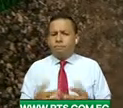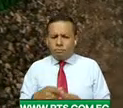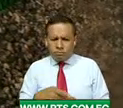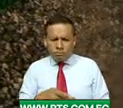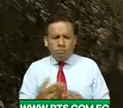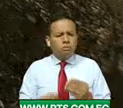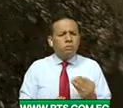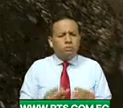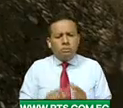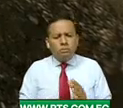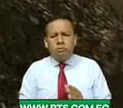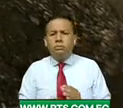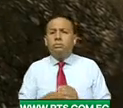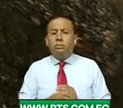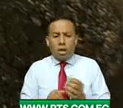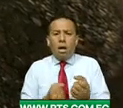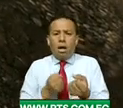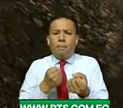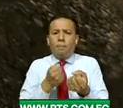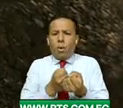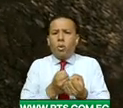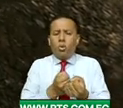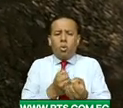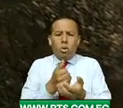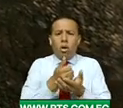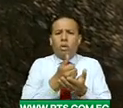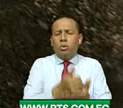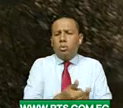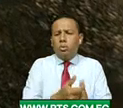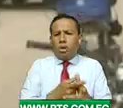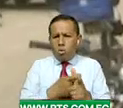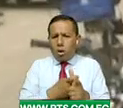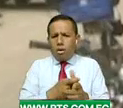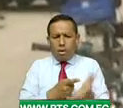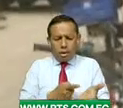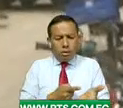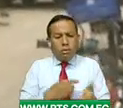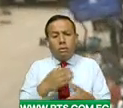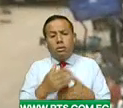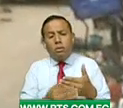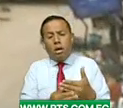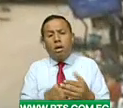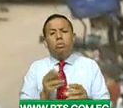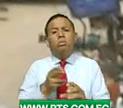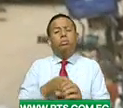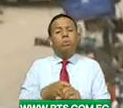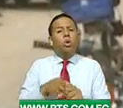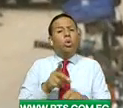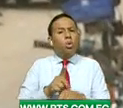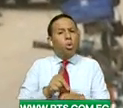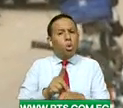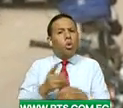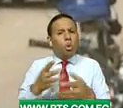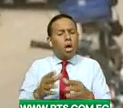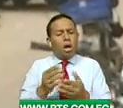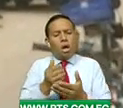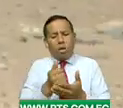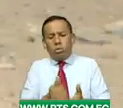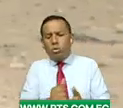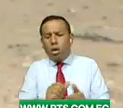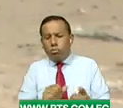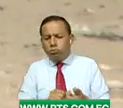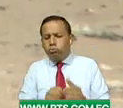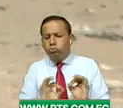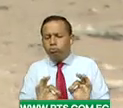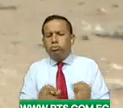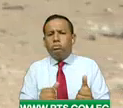manera se pudo colaborar a tiempo y el señor se pudo, de igual manera indicó el doctor que le pudimos salvar al señor. El